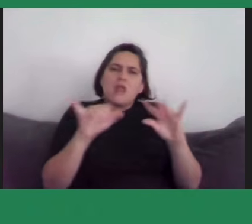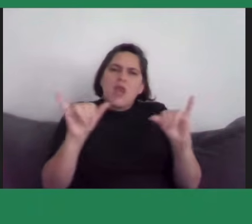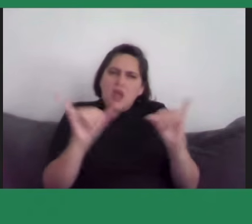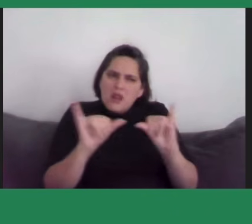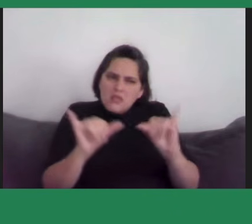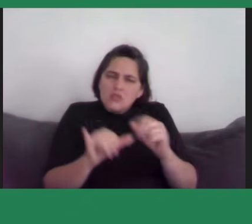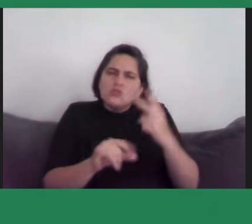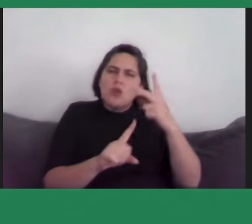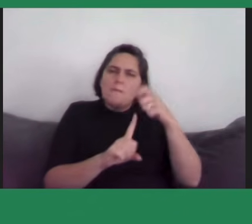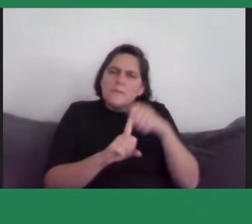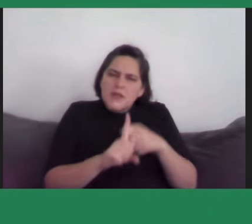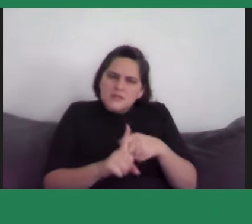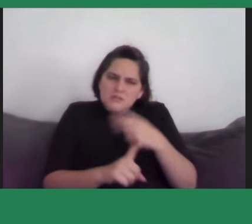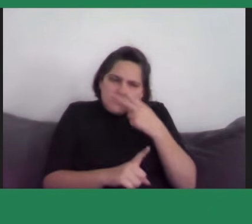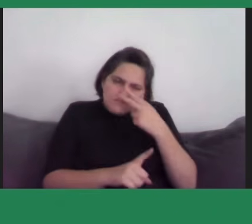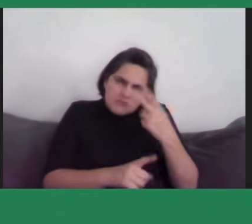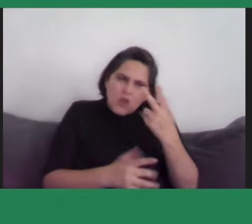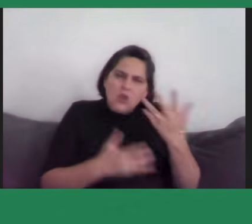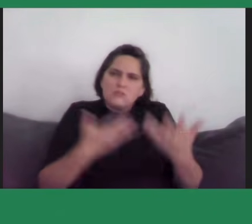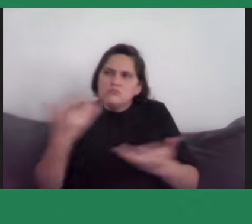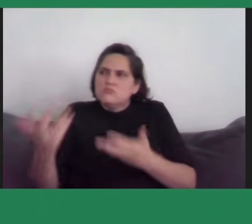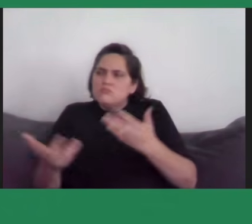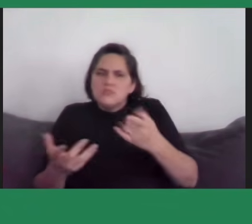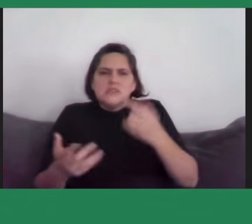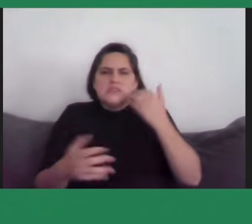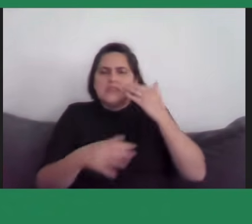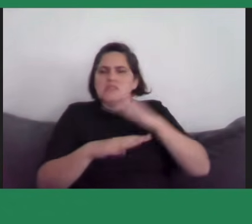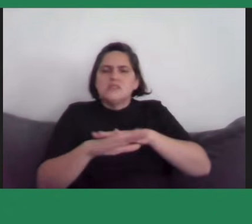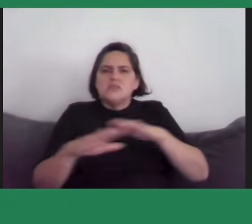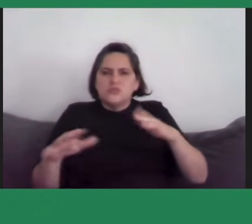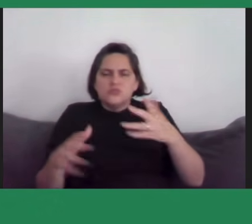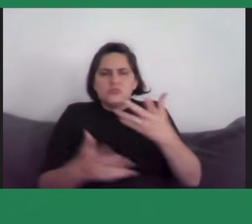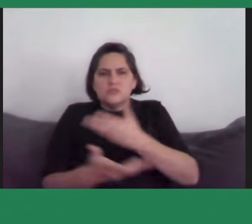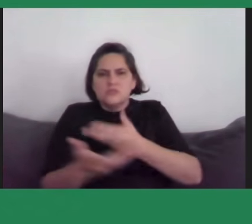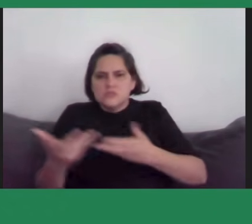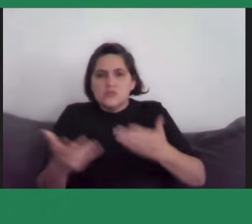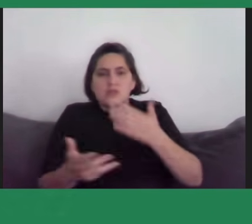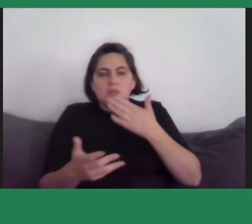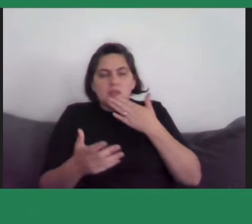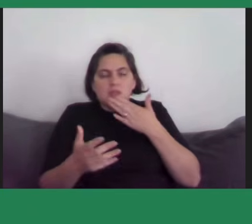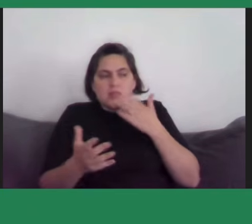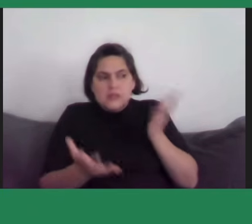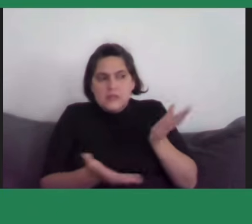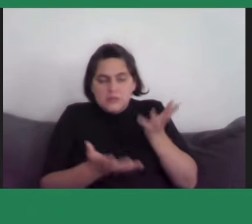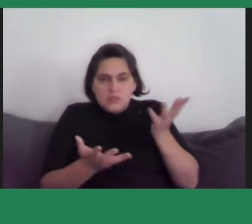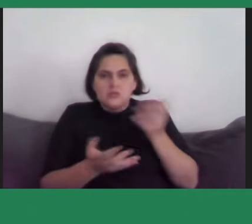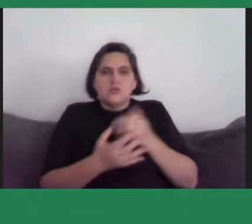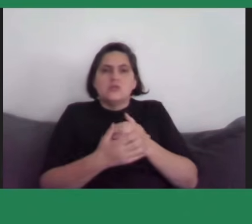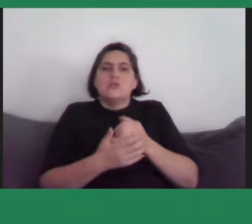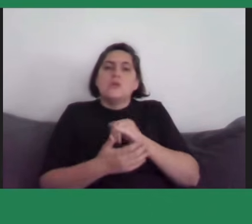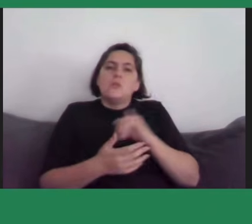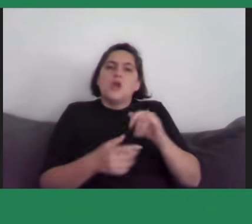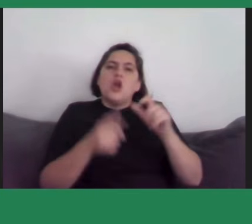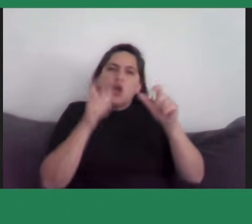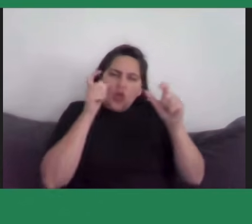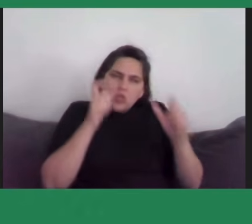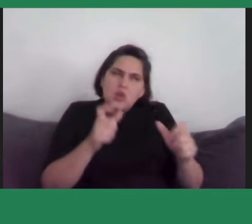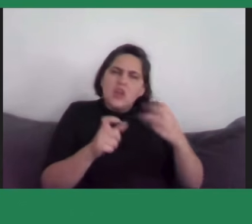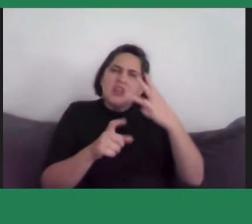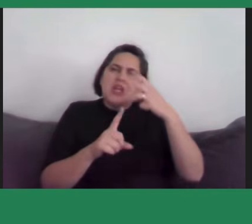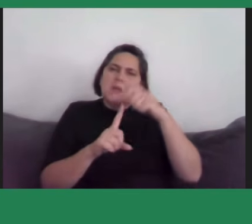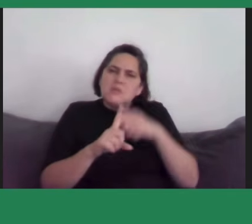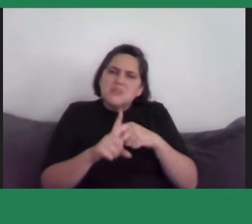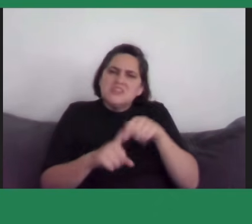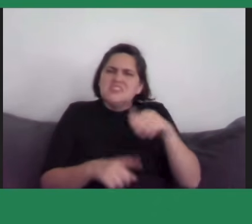que es eso, sociabilice con otros niños, iniciar la estimulación temprana y después volverlo a controlar en 3 meses más. Los niños